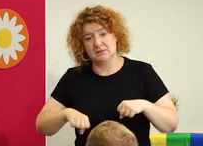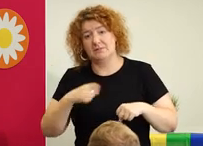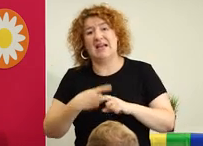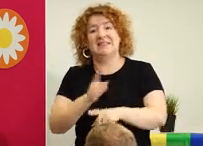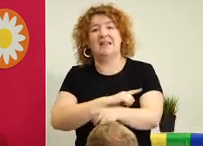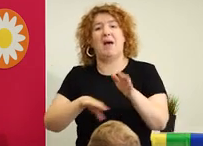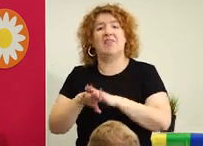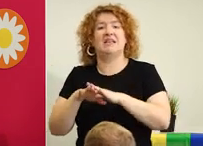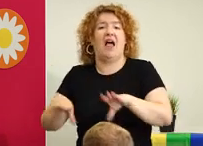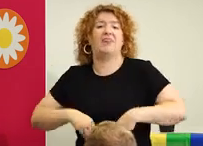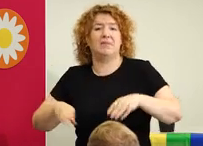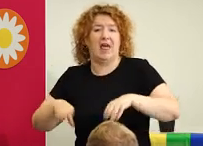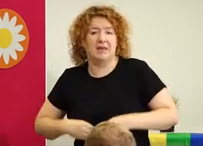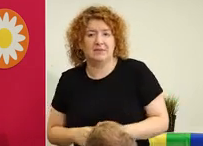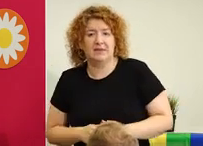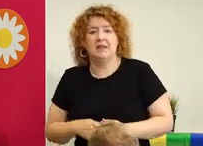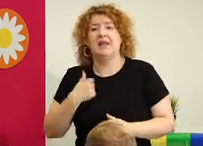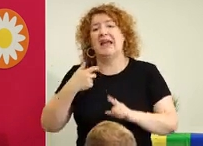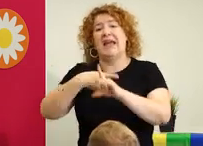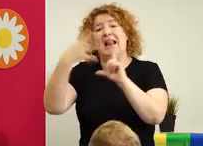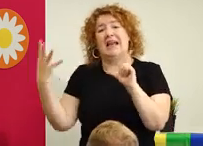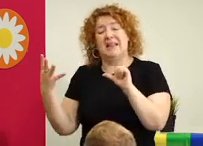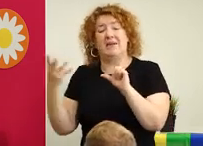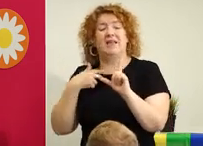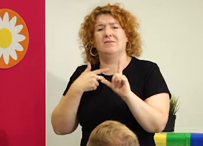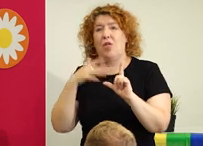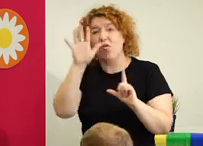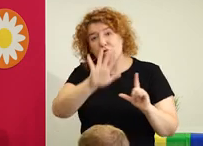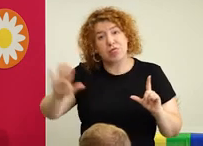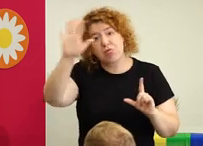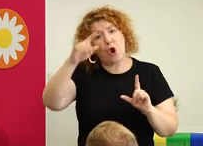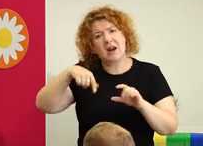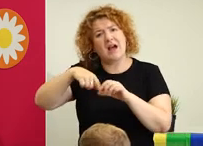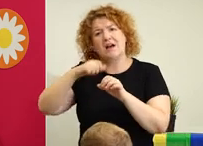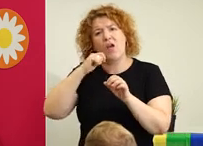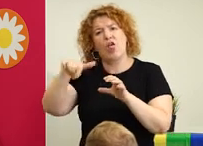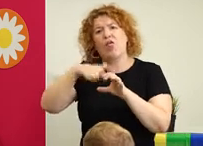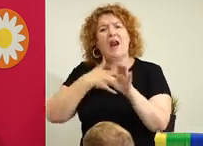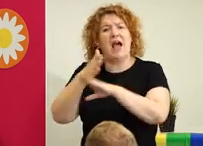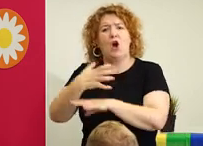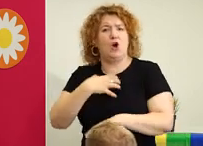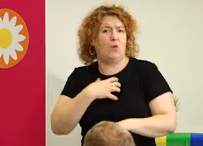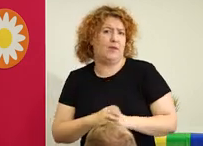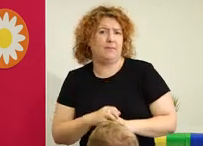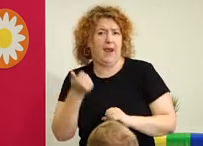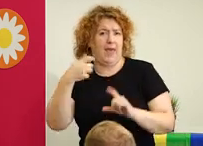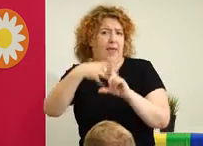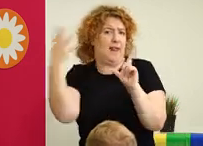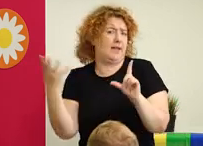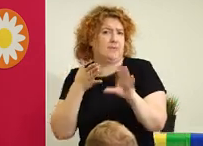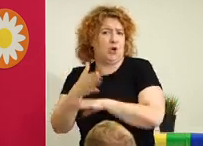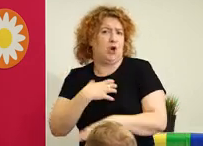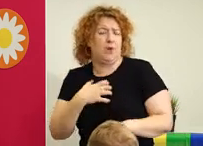extrema derecha, el cuestionamiento de los derechos LGTBI. En Europa hay zonas de exclusión, compañeras, para las personas